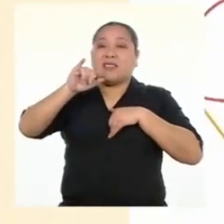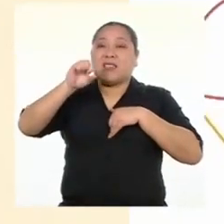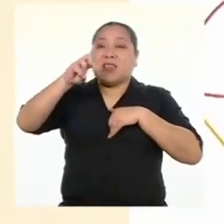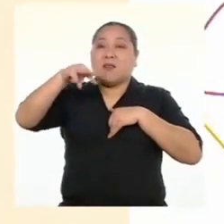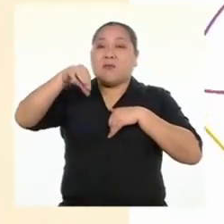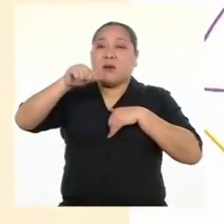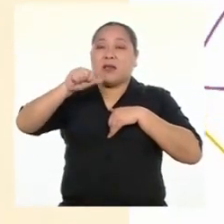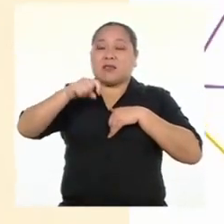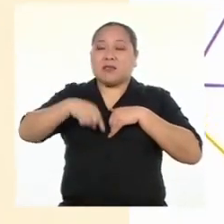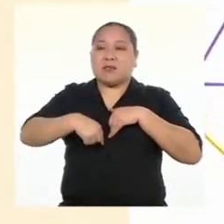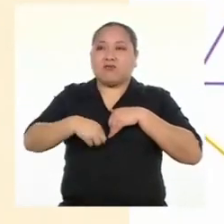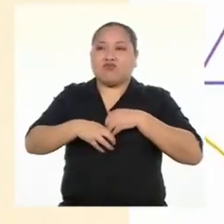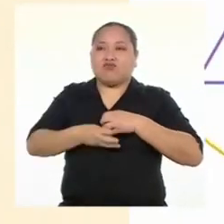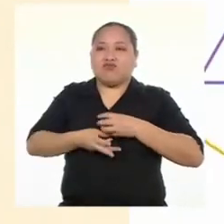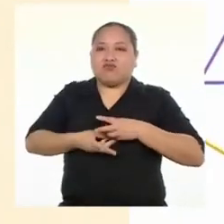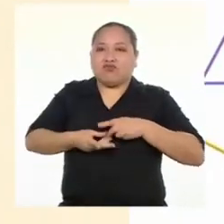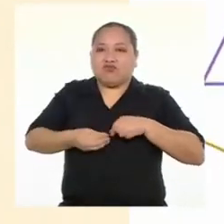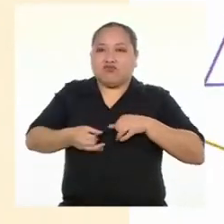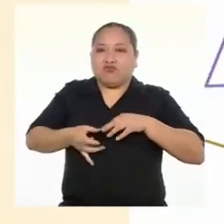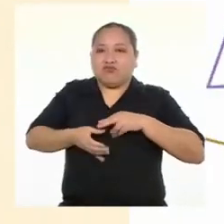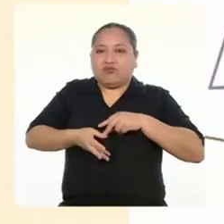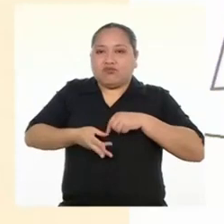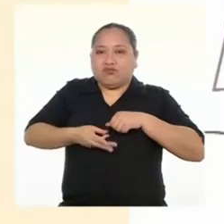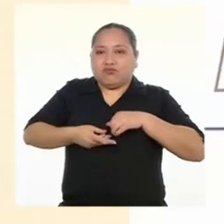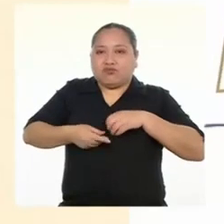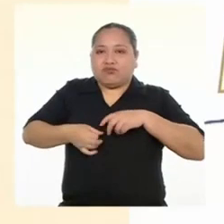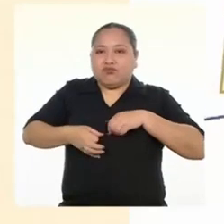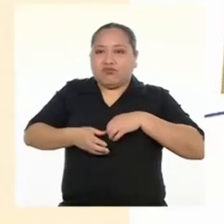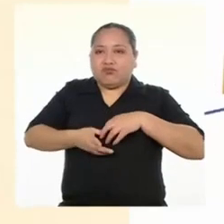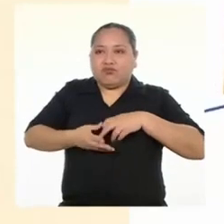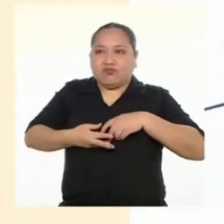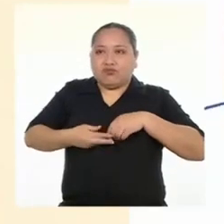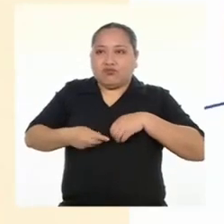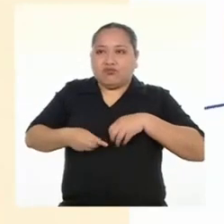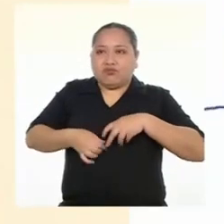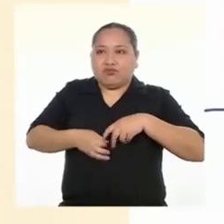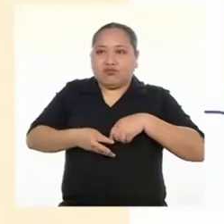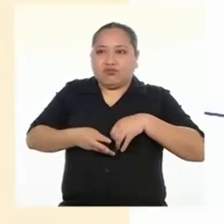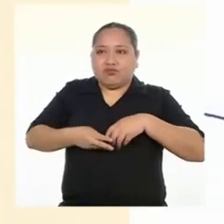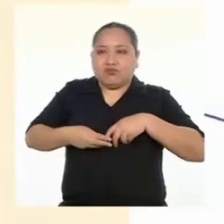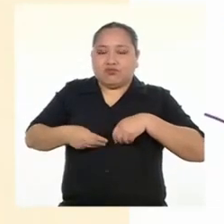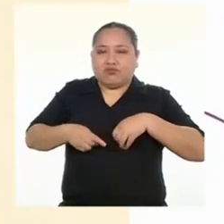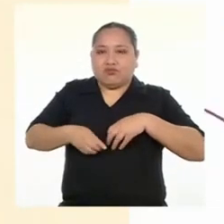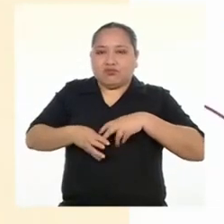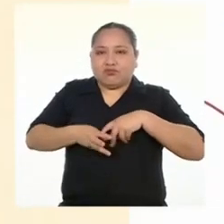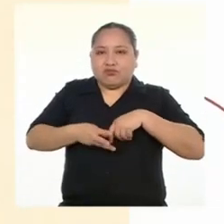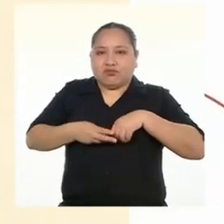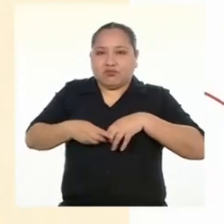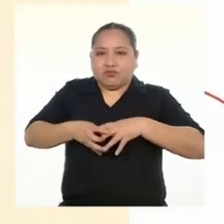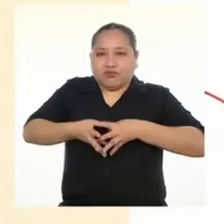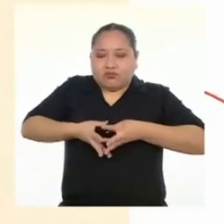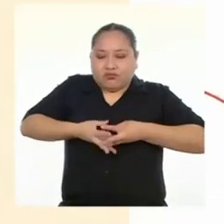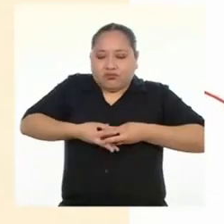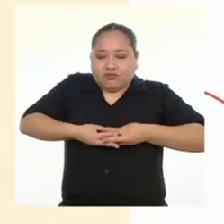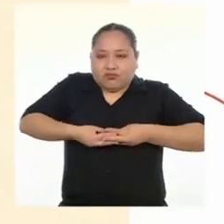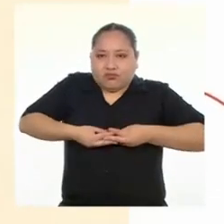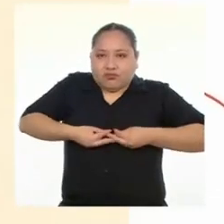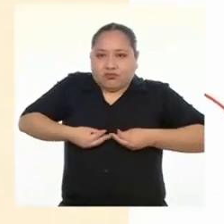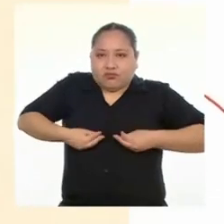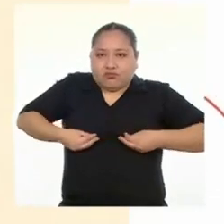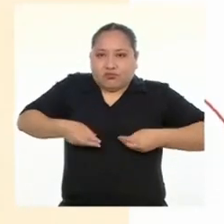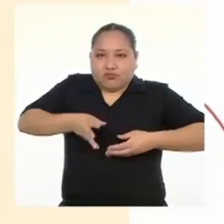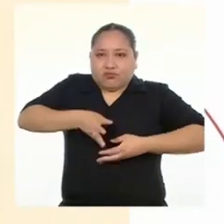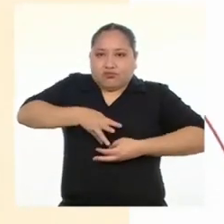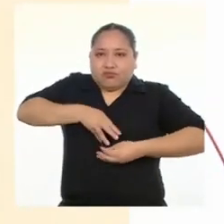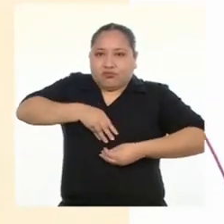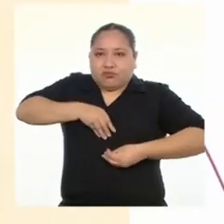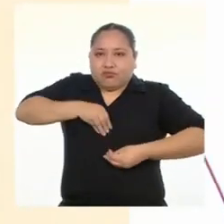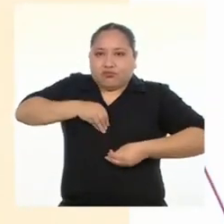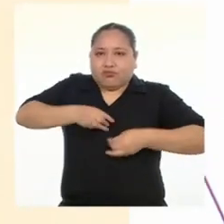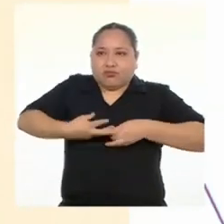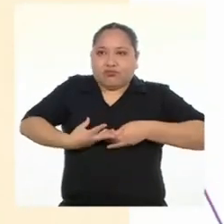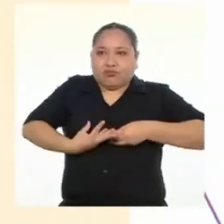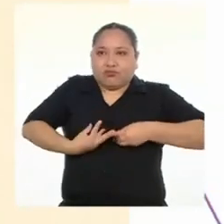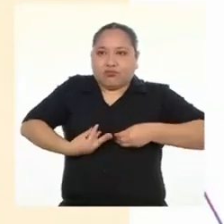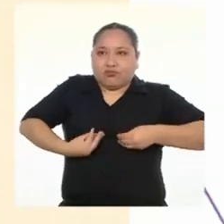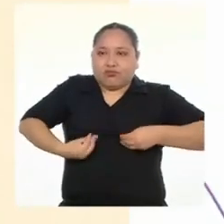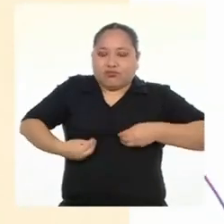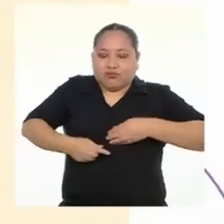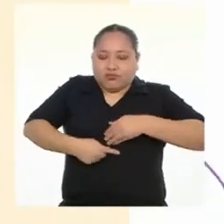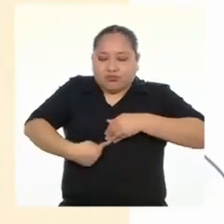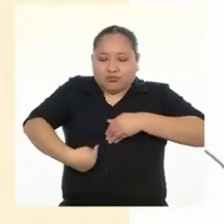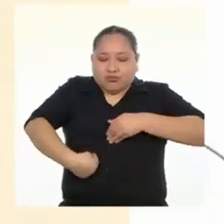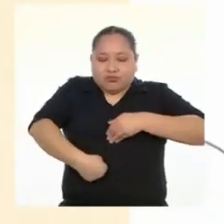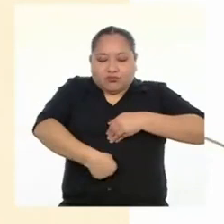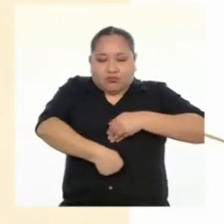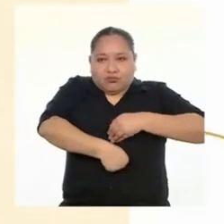tal forma que las moléculas complejas se descomponen en sus unidades básicas con la participación del estómago,